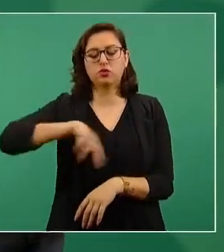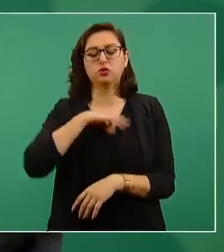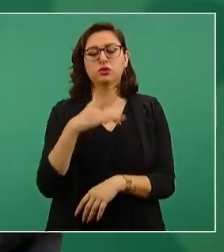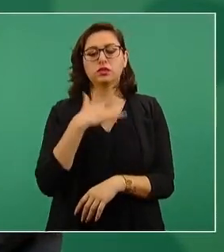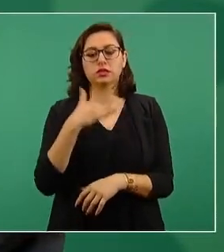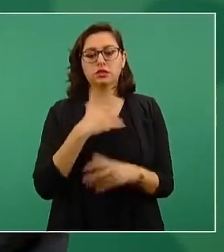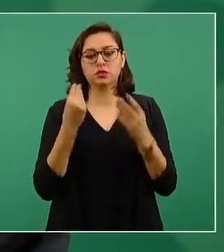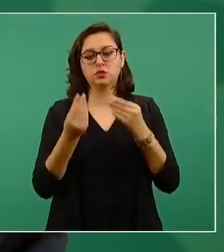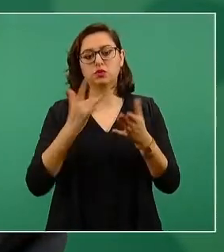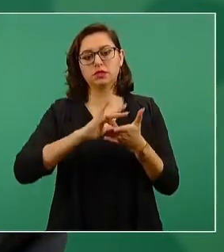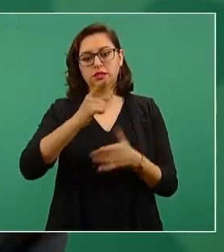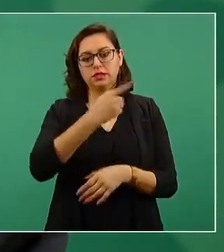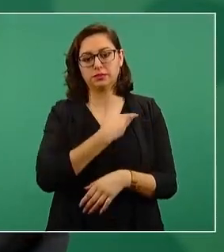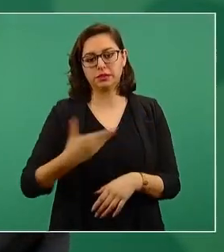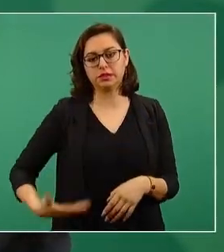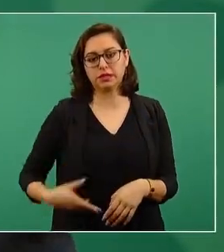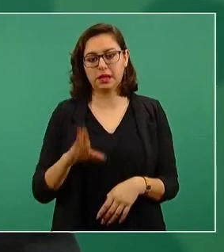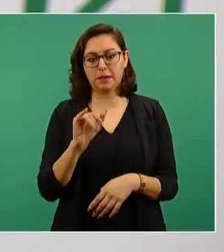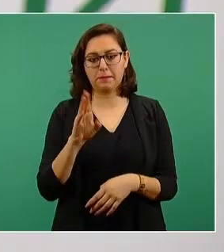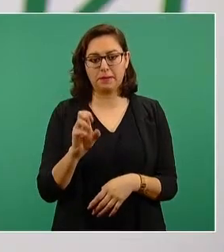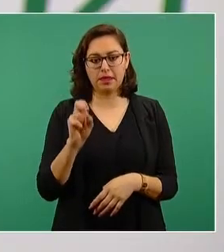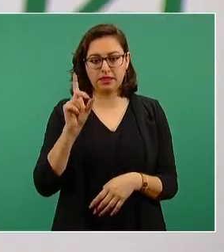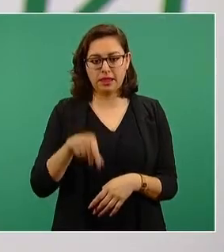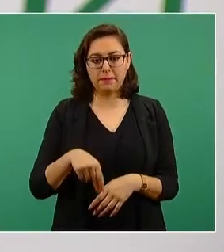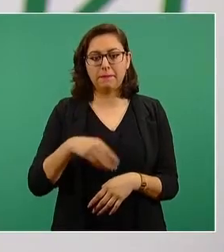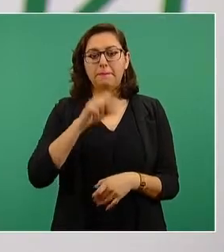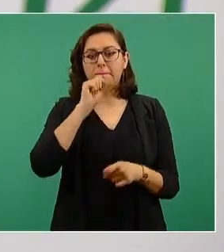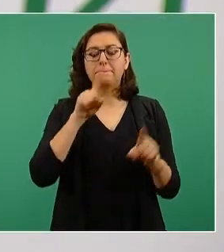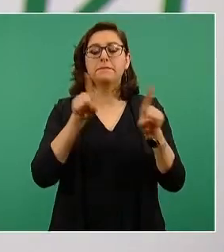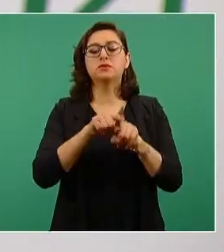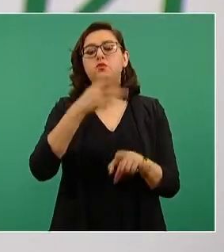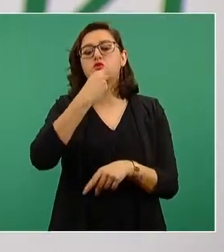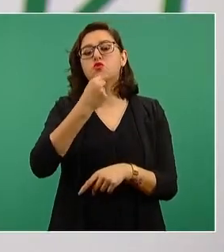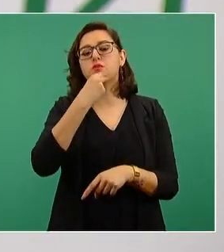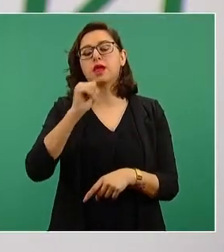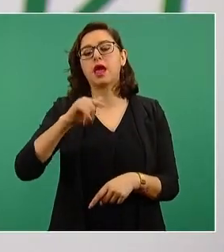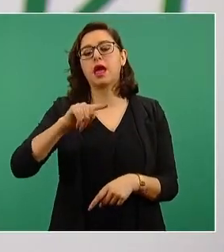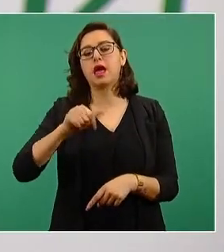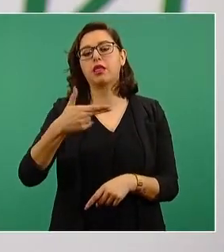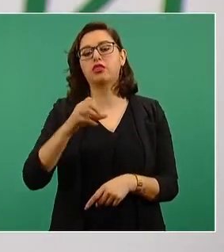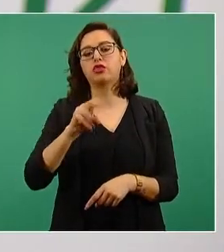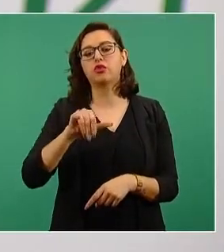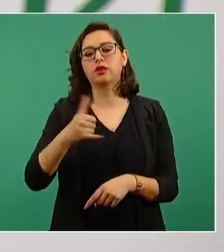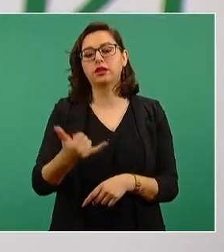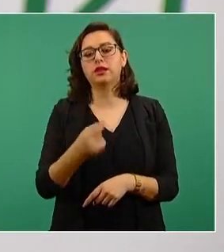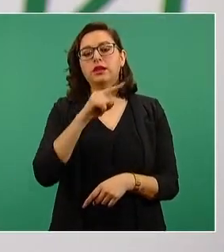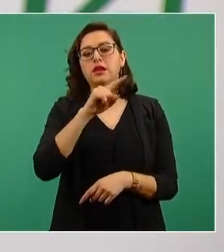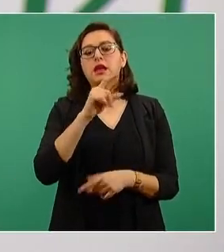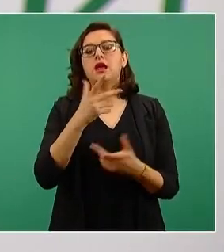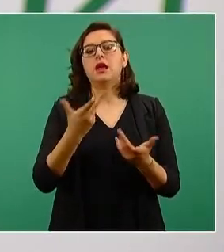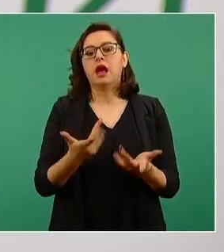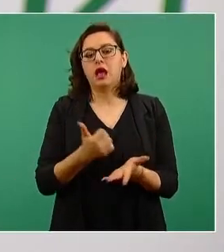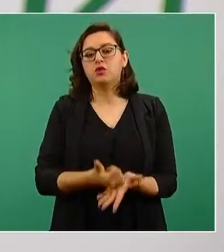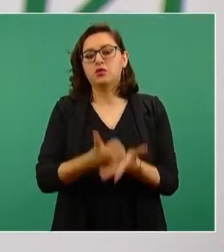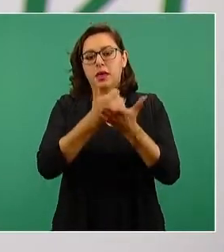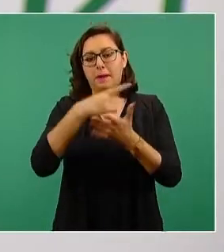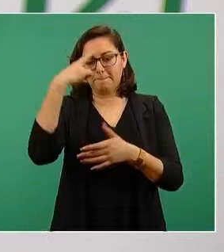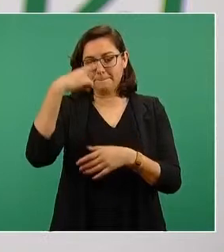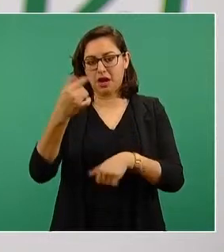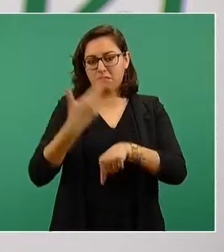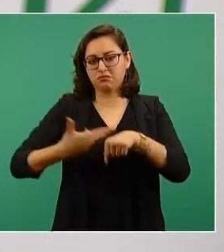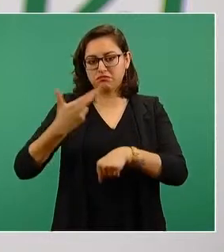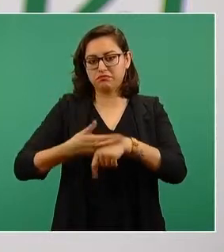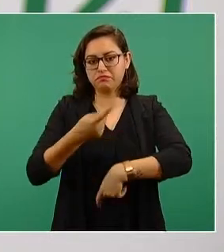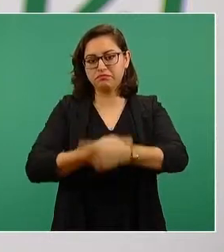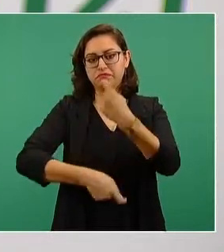al presidente Biden, al secretario de Estado, especialmente a Anthony Blinken, y a todo su equipo que han participado para facilitar que